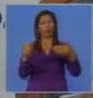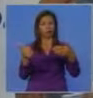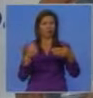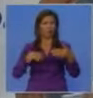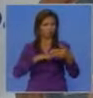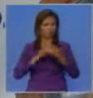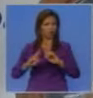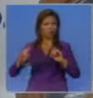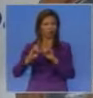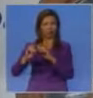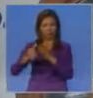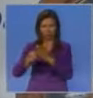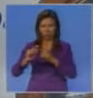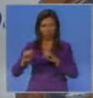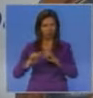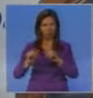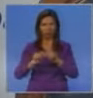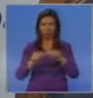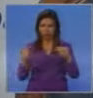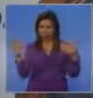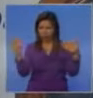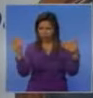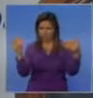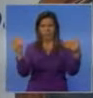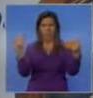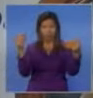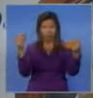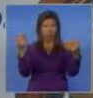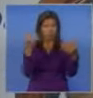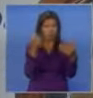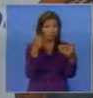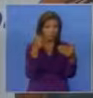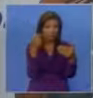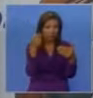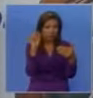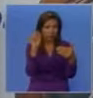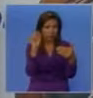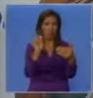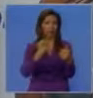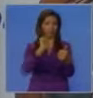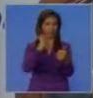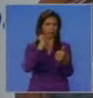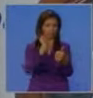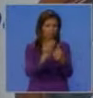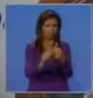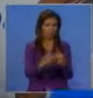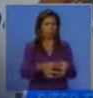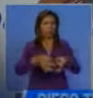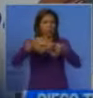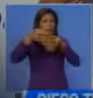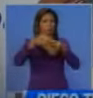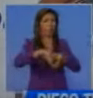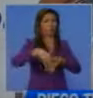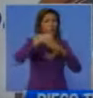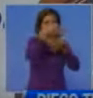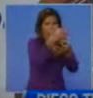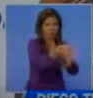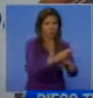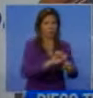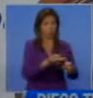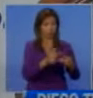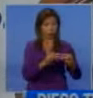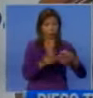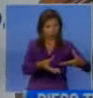de datos que contenía el Consejo Nacional Electoral. En caso positivo, esa firma pasaba a una validez. En el caso que quizás el